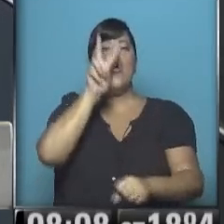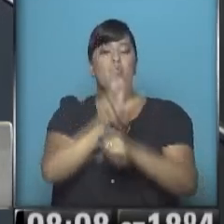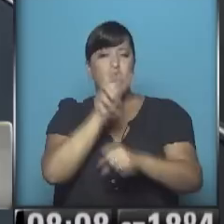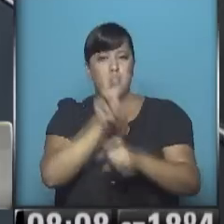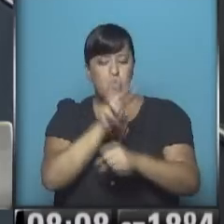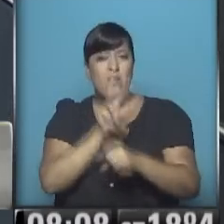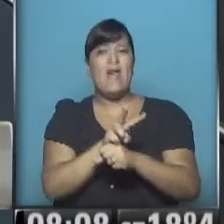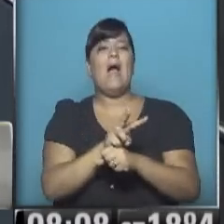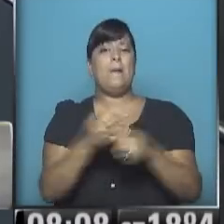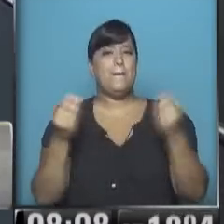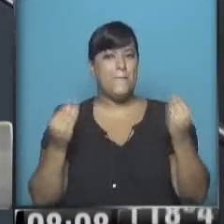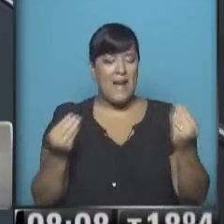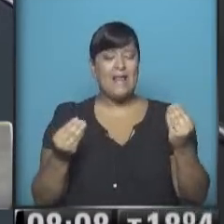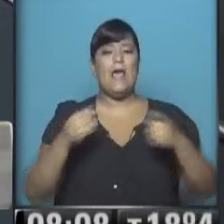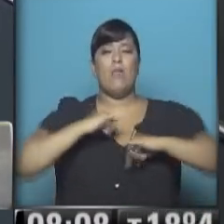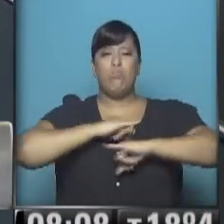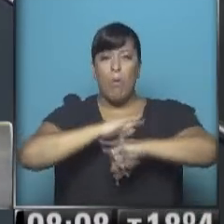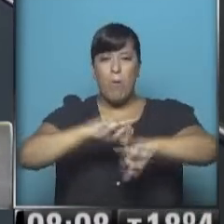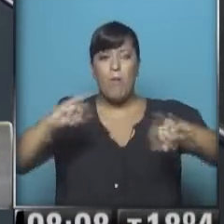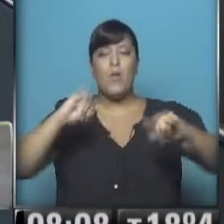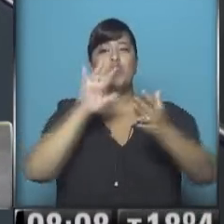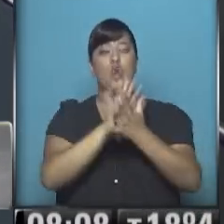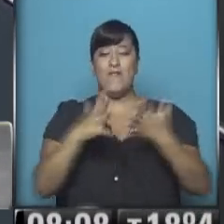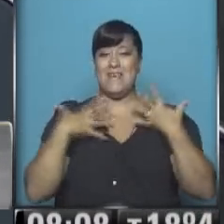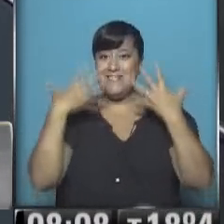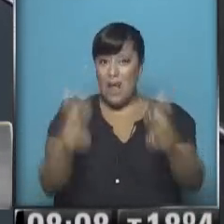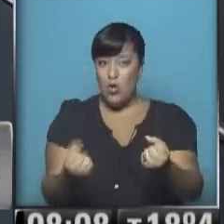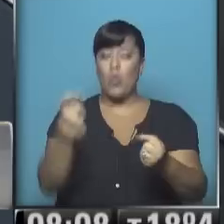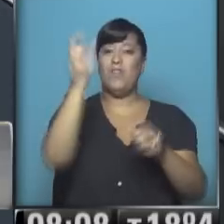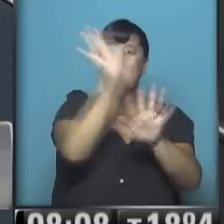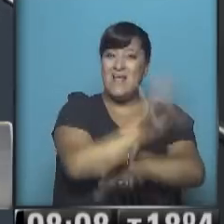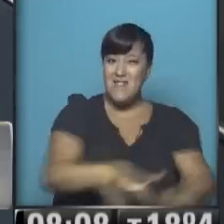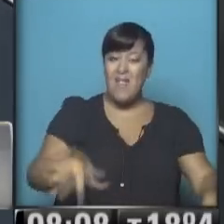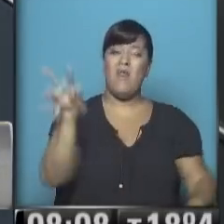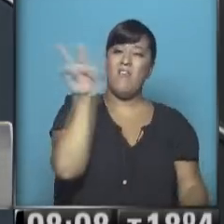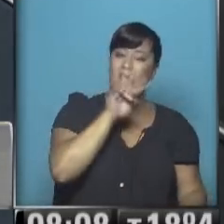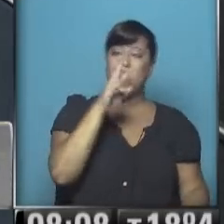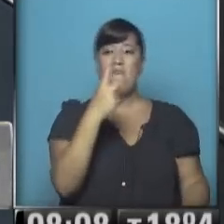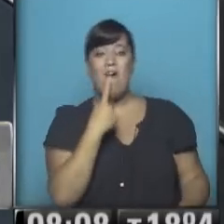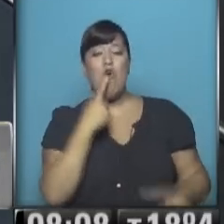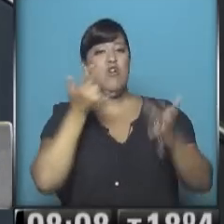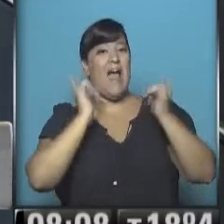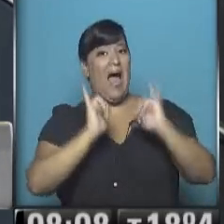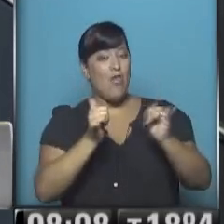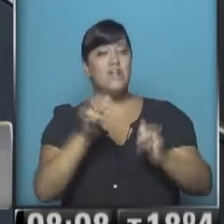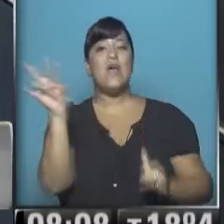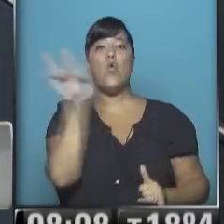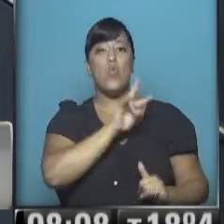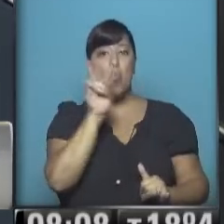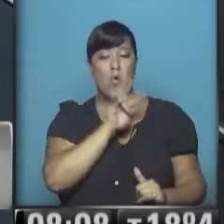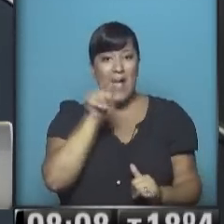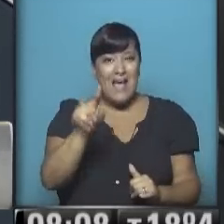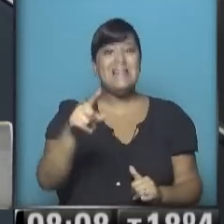cuidado y promoción de la salud en niños niñas adolescentes y mujeres en más de